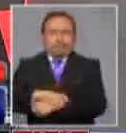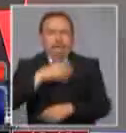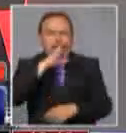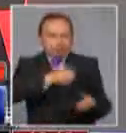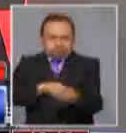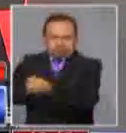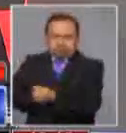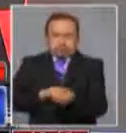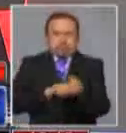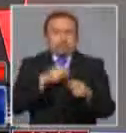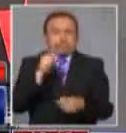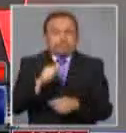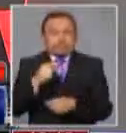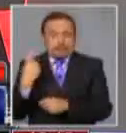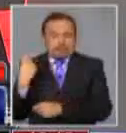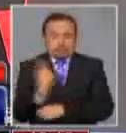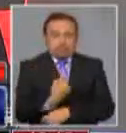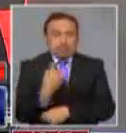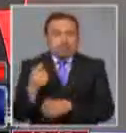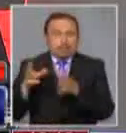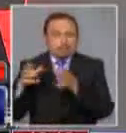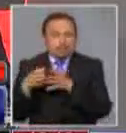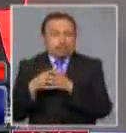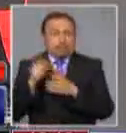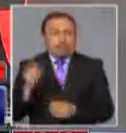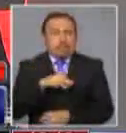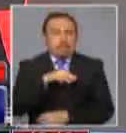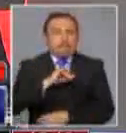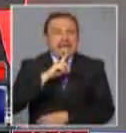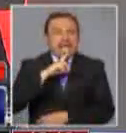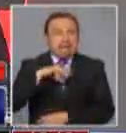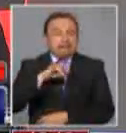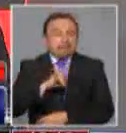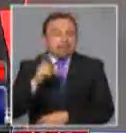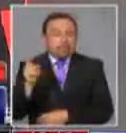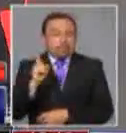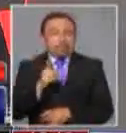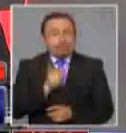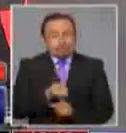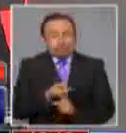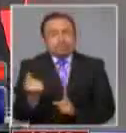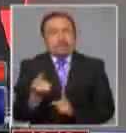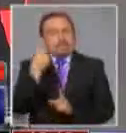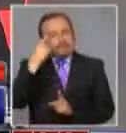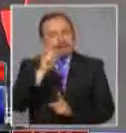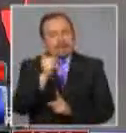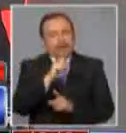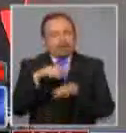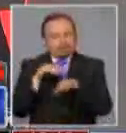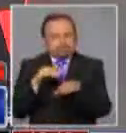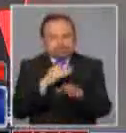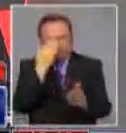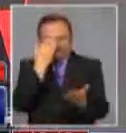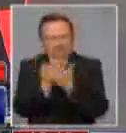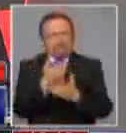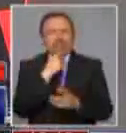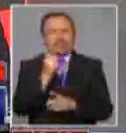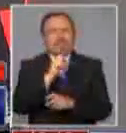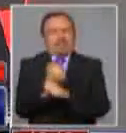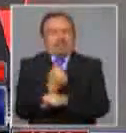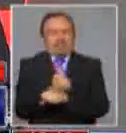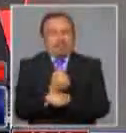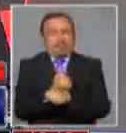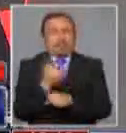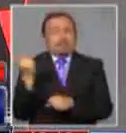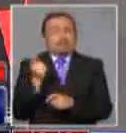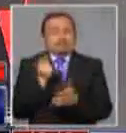Caravana que venía desde maipú la regresamos desde general velazquez precisamente para evitar esta confrontación porque